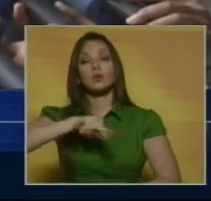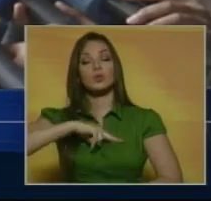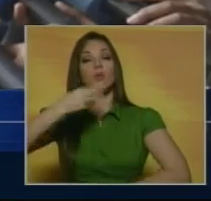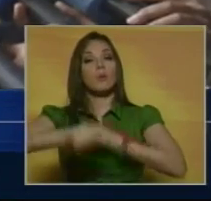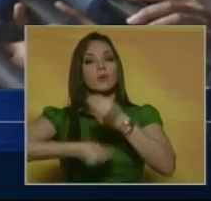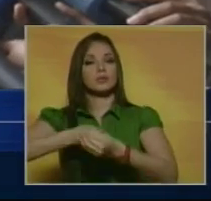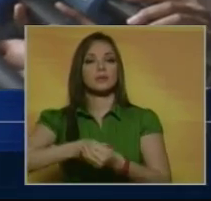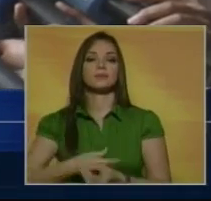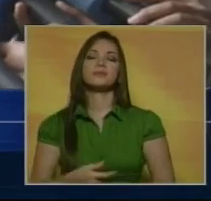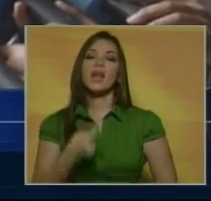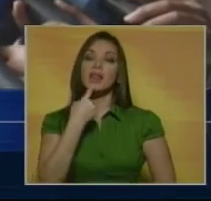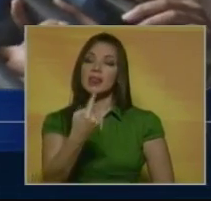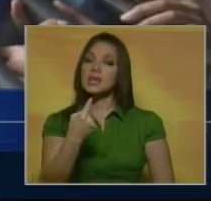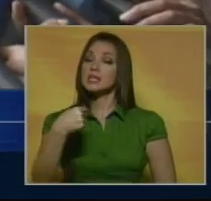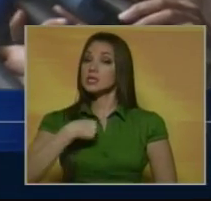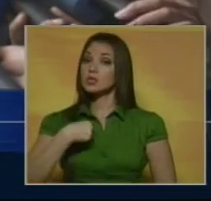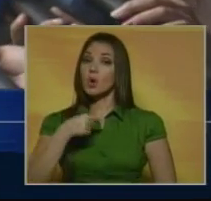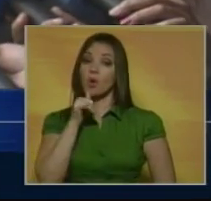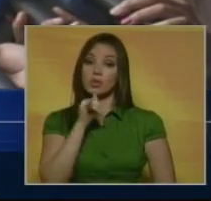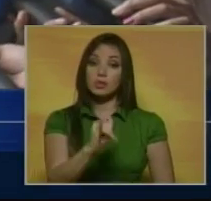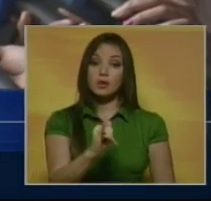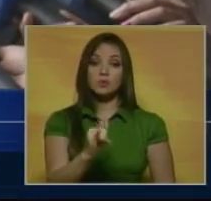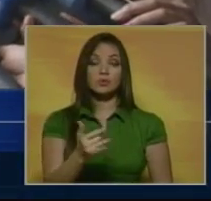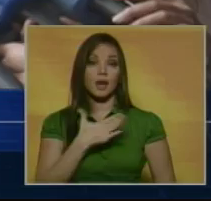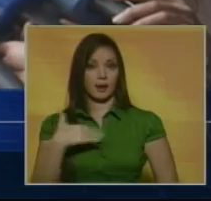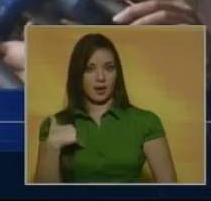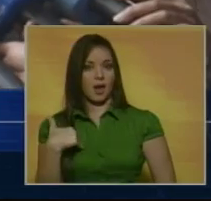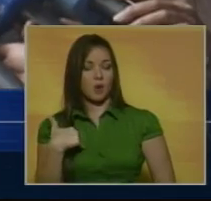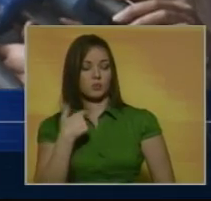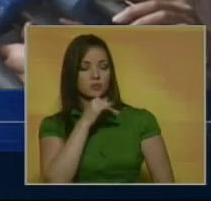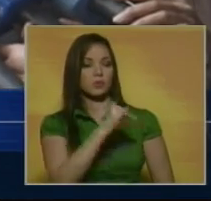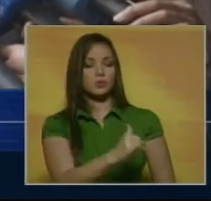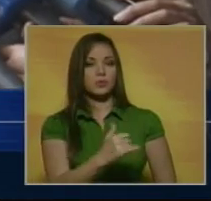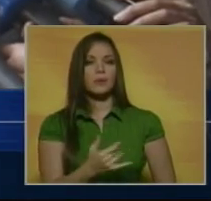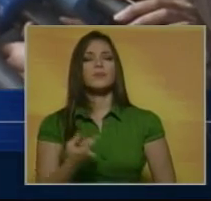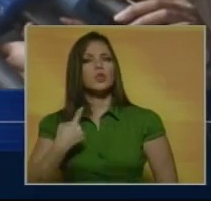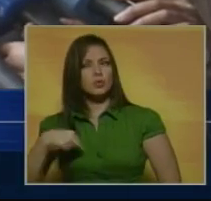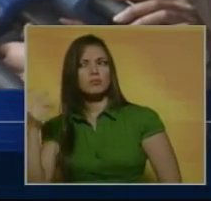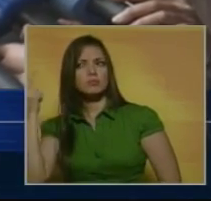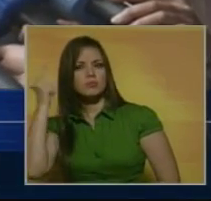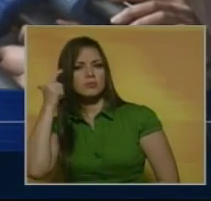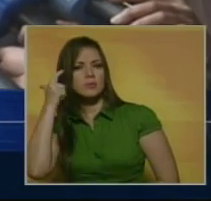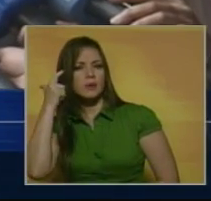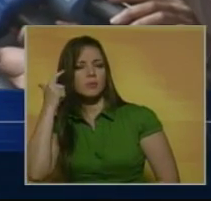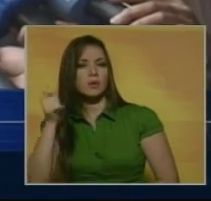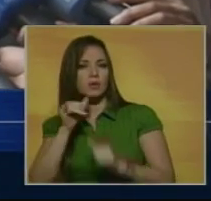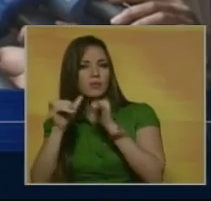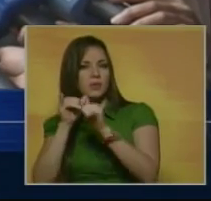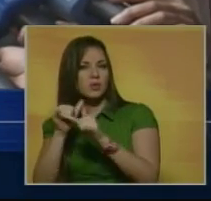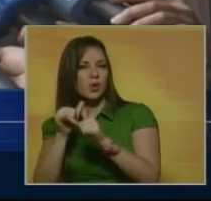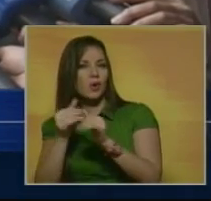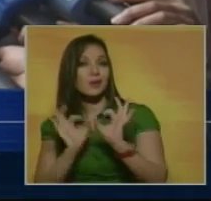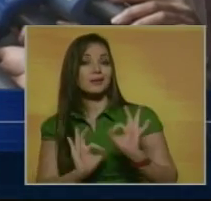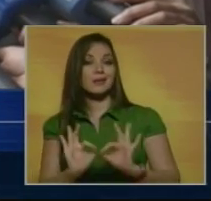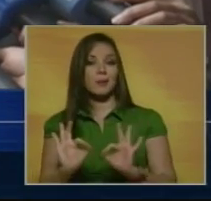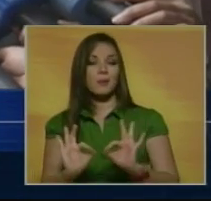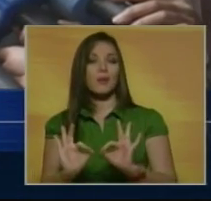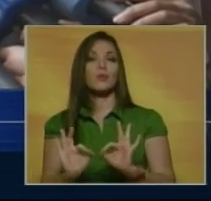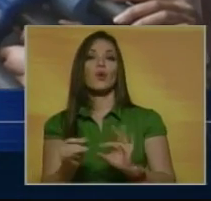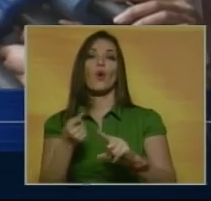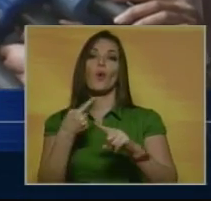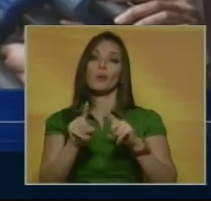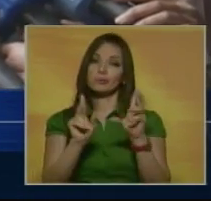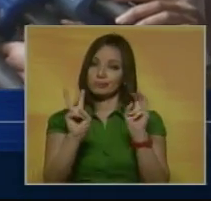una denuncia. Nosotros hemos tenido información que se está preparando una nueva